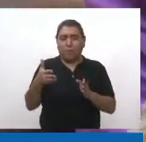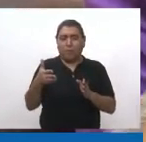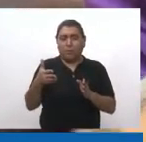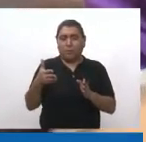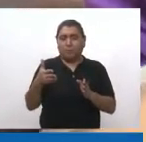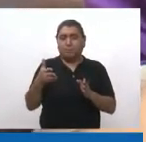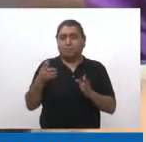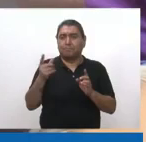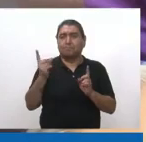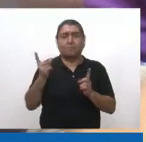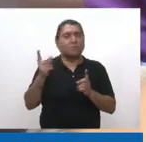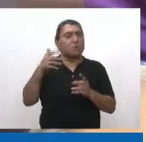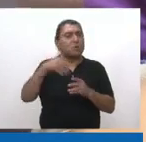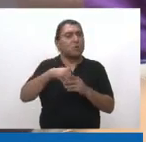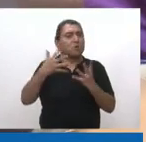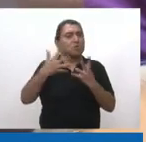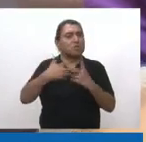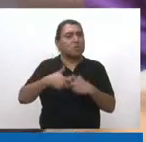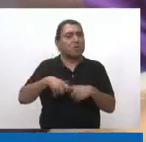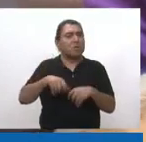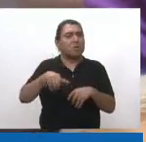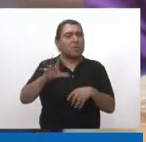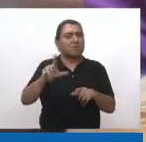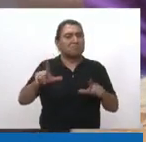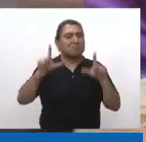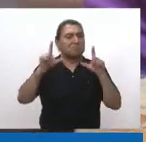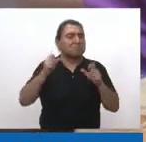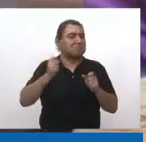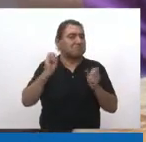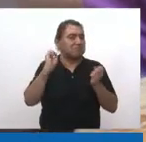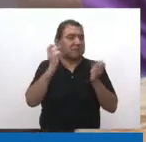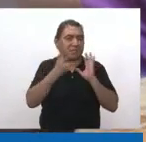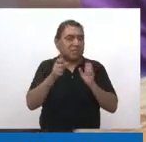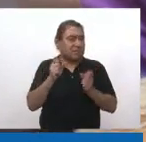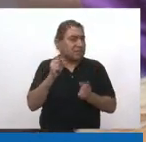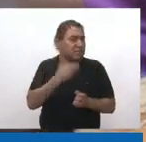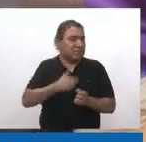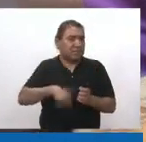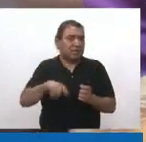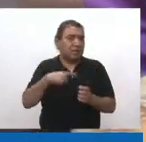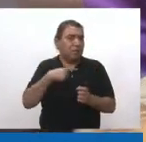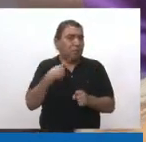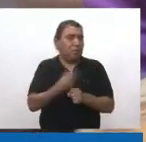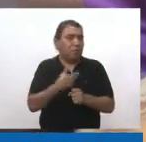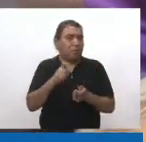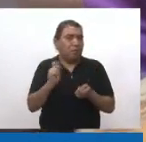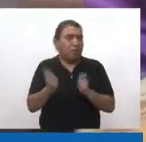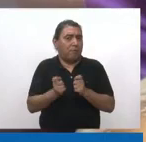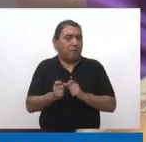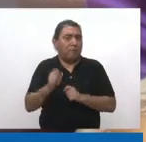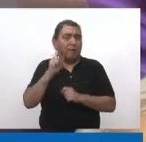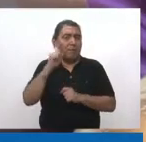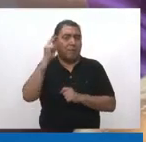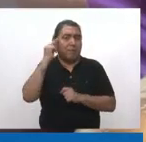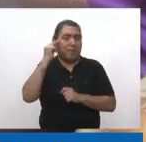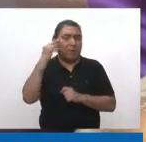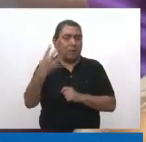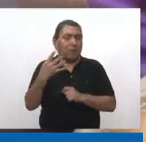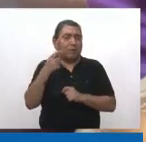vez en un sistema más hiperpresidencialista que no pudo ser morigerado con la reforma del 94, todo lo contrario, se